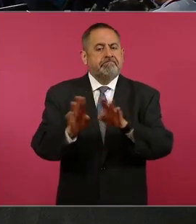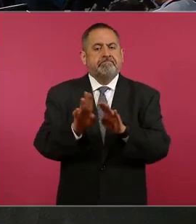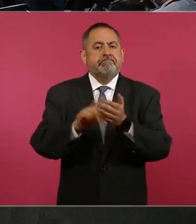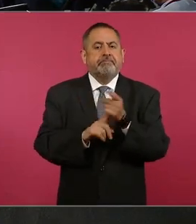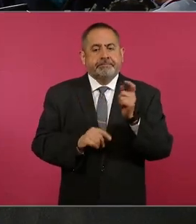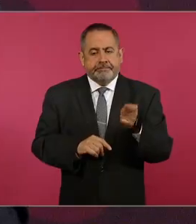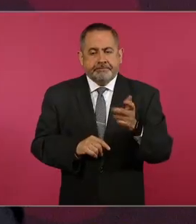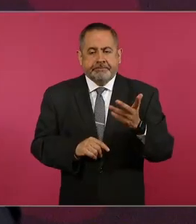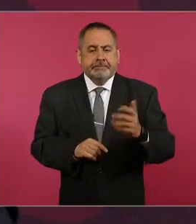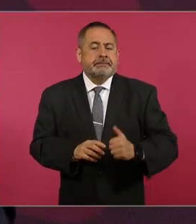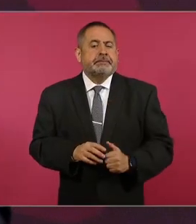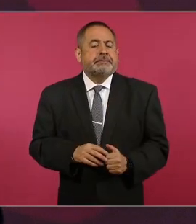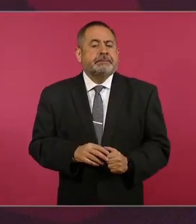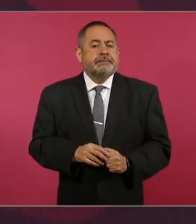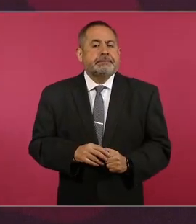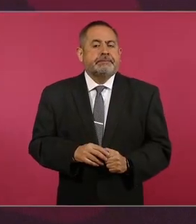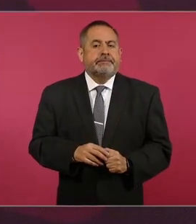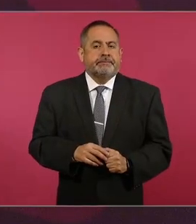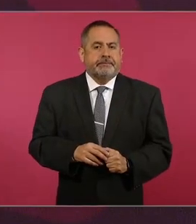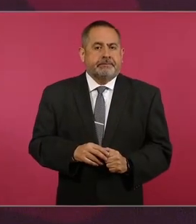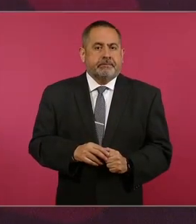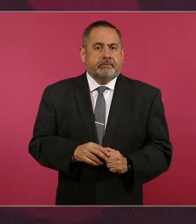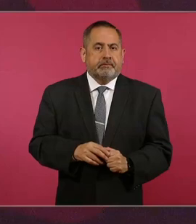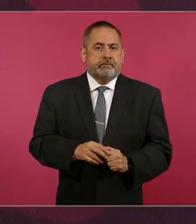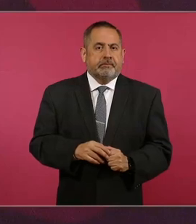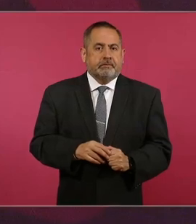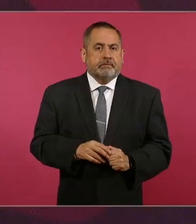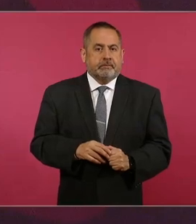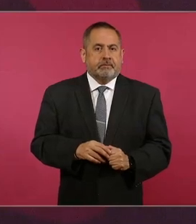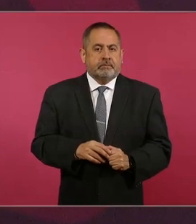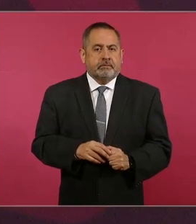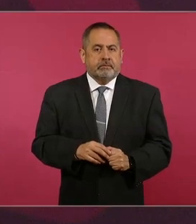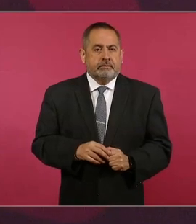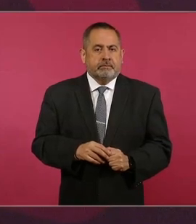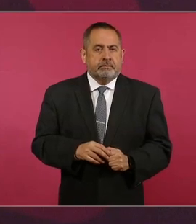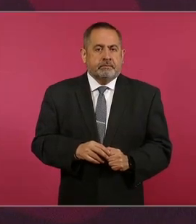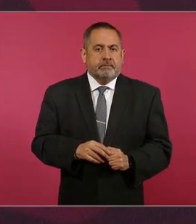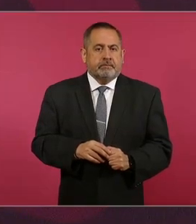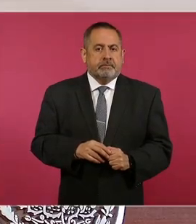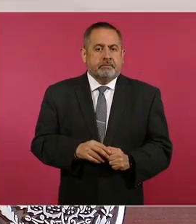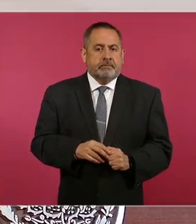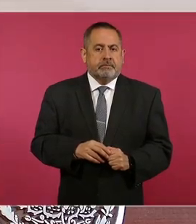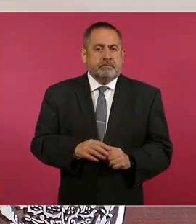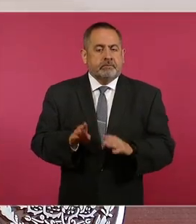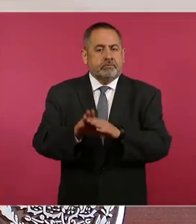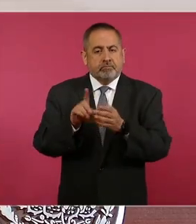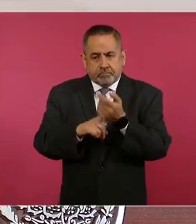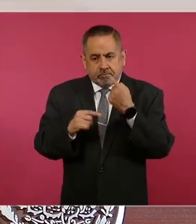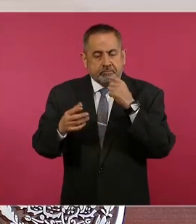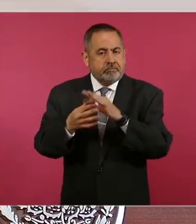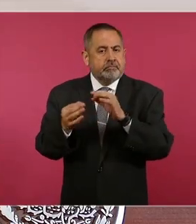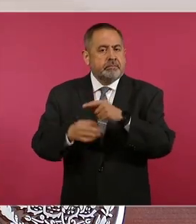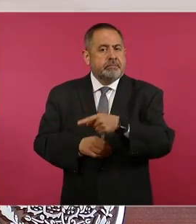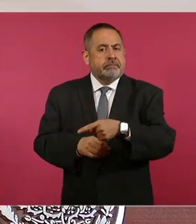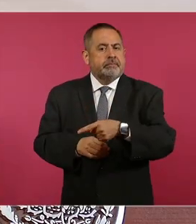se tuvo también